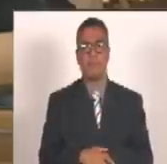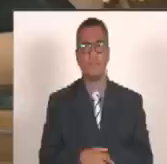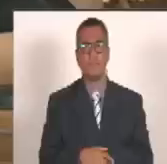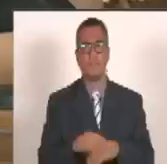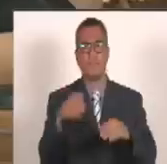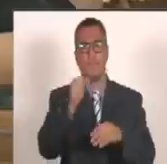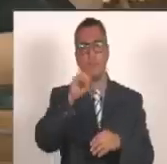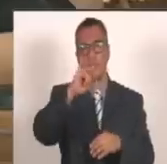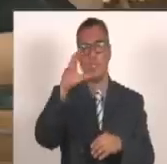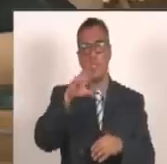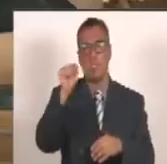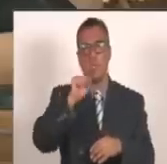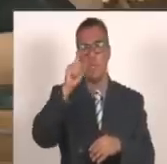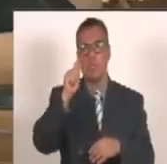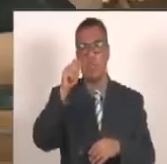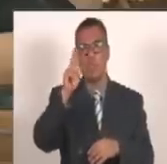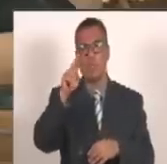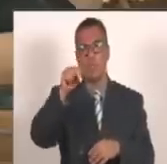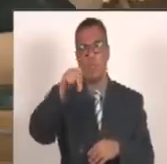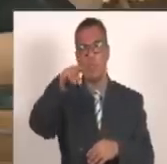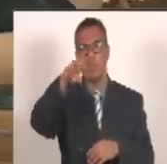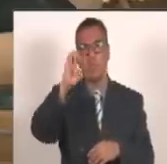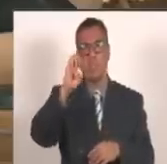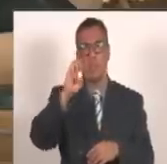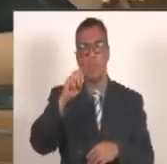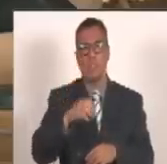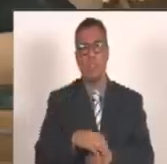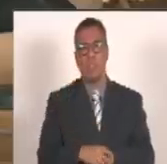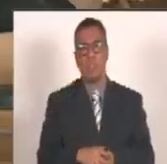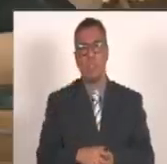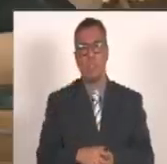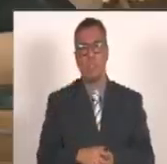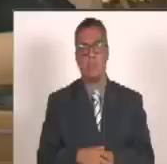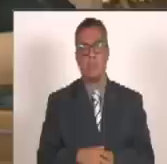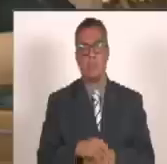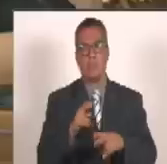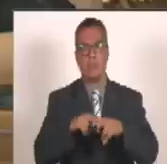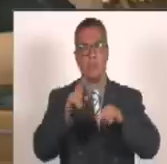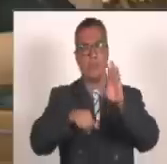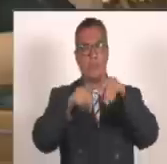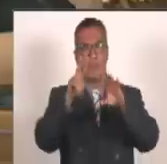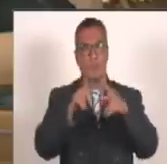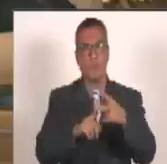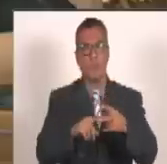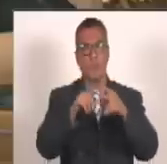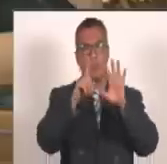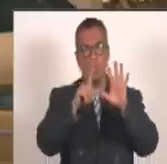Alvin Isaac Antunes, titular de la cédula de identidad número